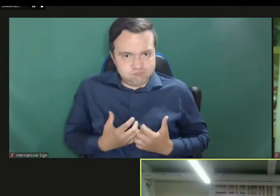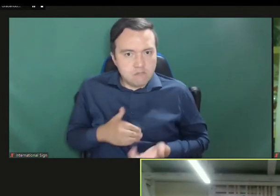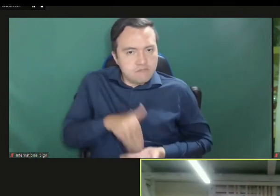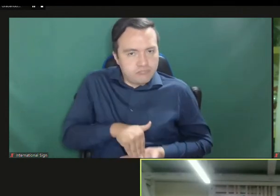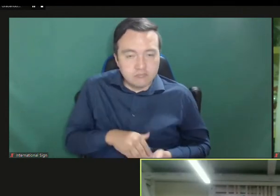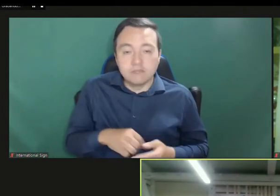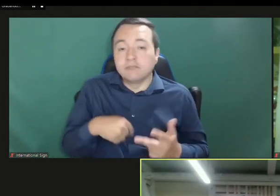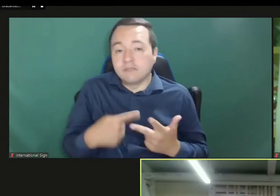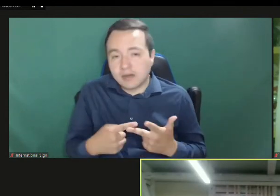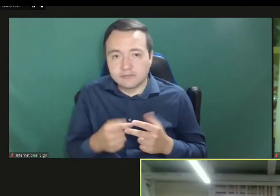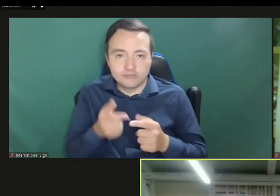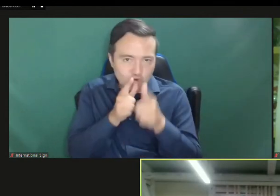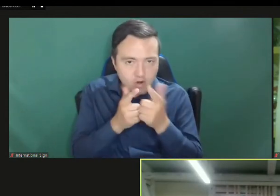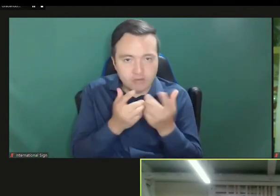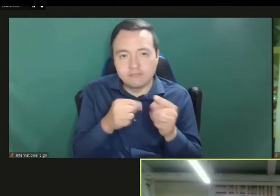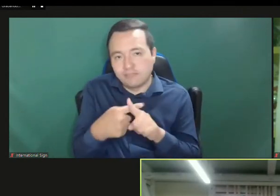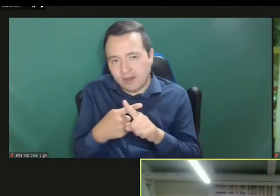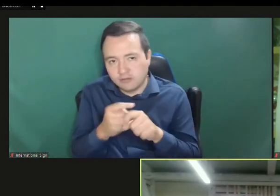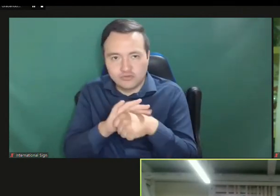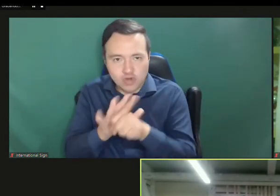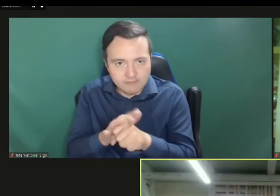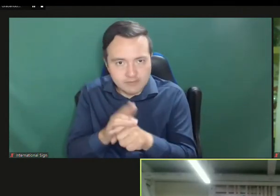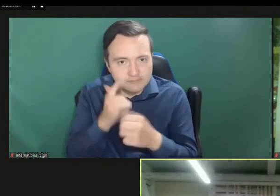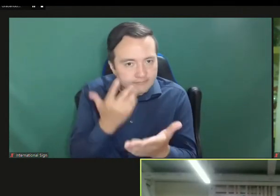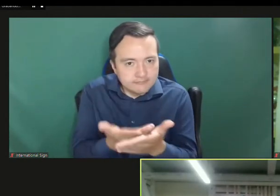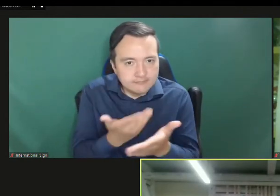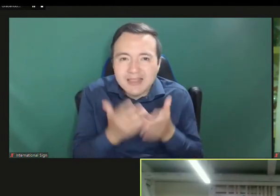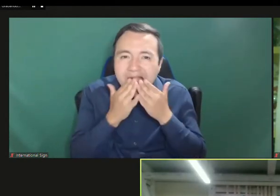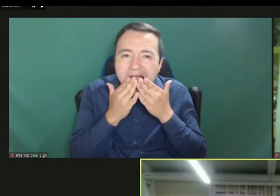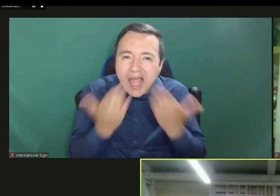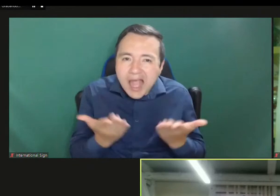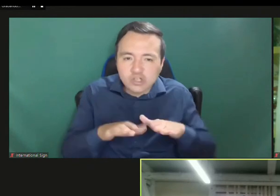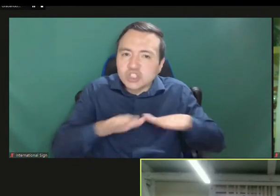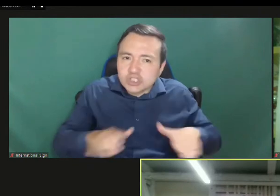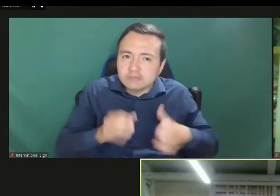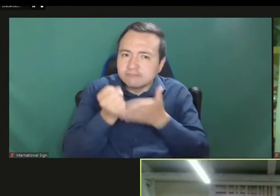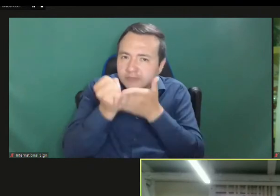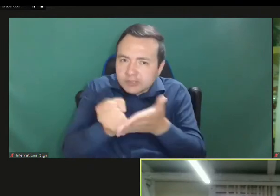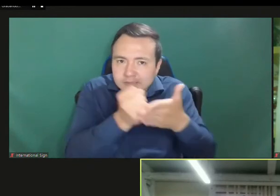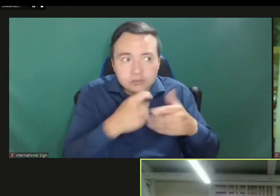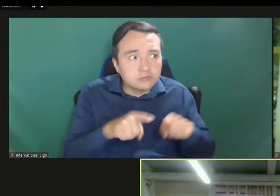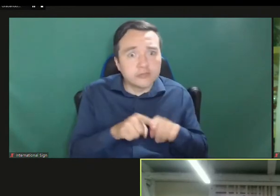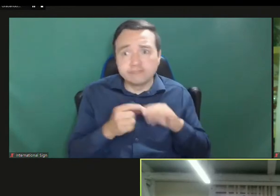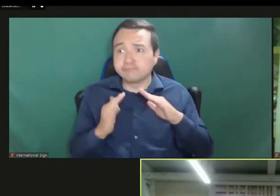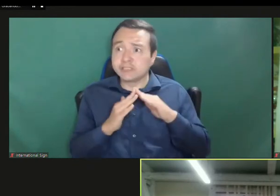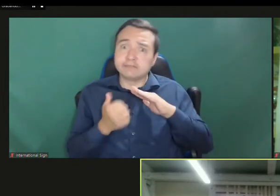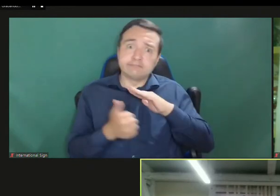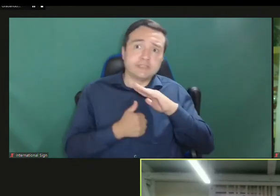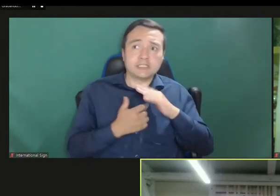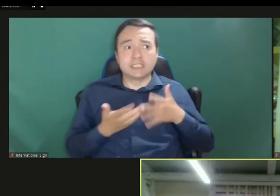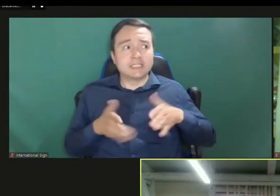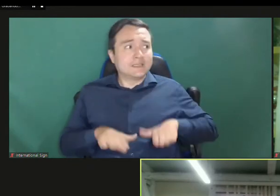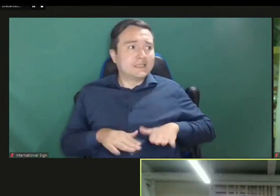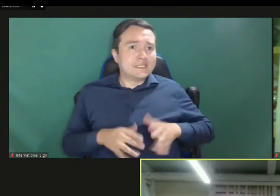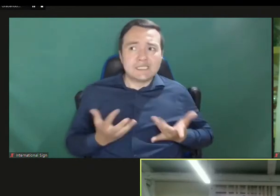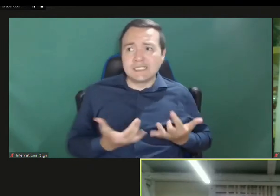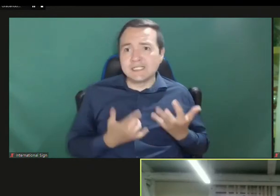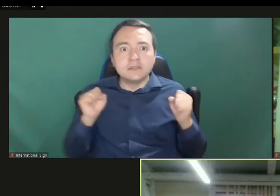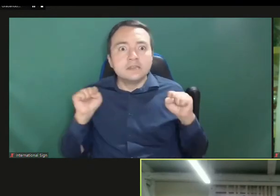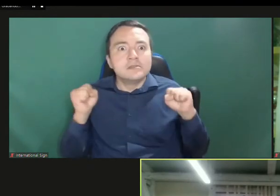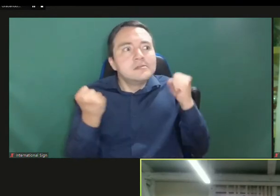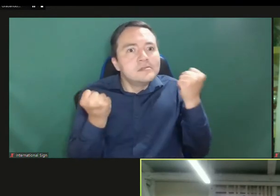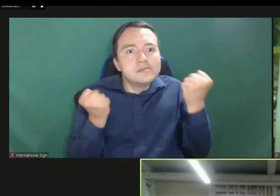19 como ayudar a los niños a lidiar con el estrés durante el la pandemia